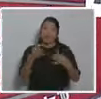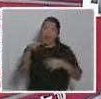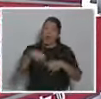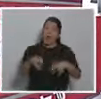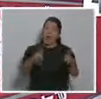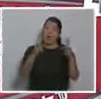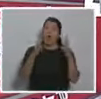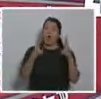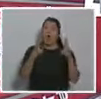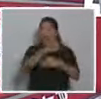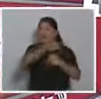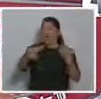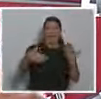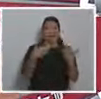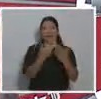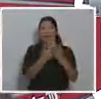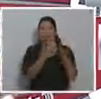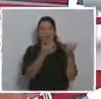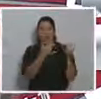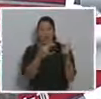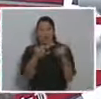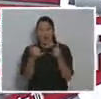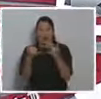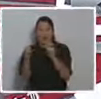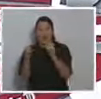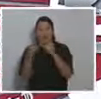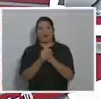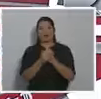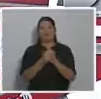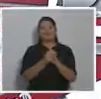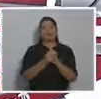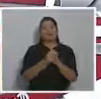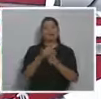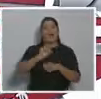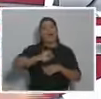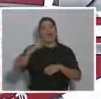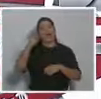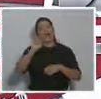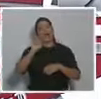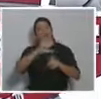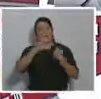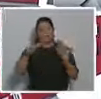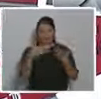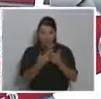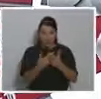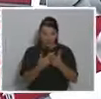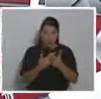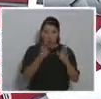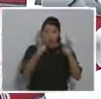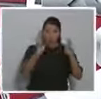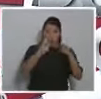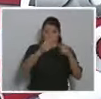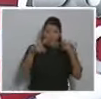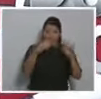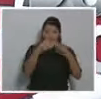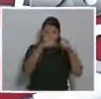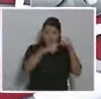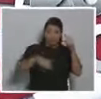todas las Ruedas de la Fortuna terminen en 10 millones de colones, o sea, en la casilla del gran premio. Ya está